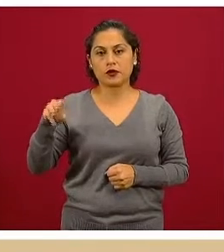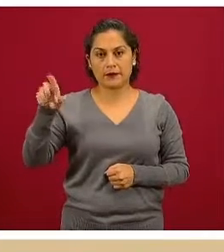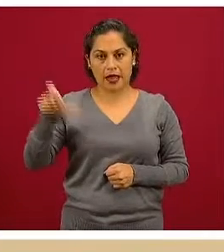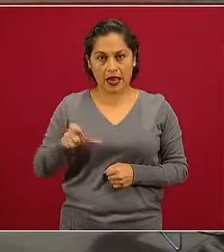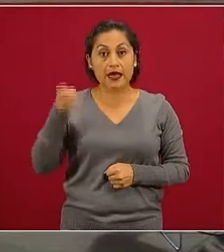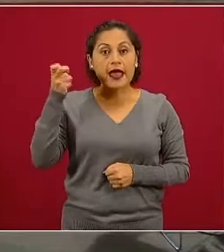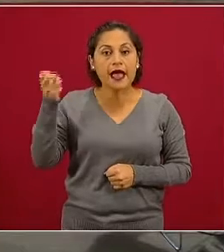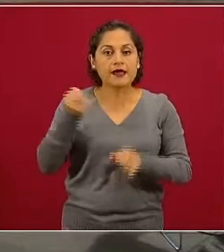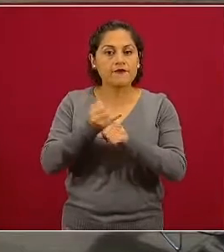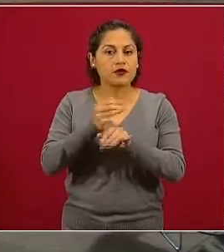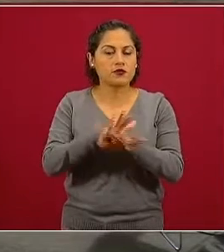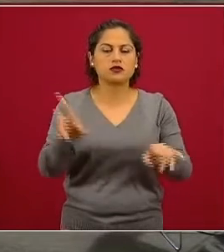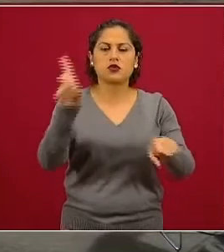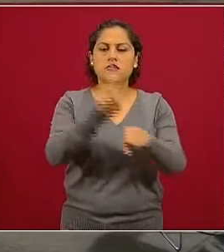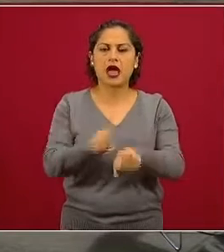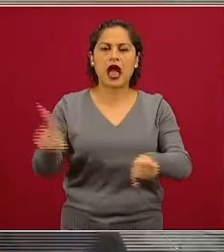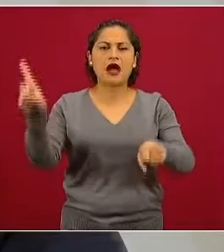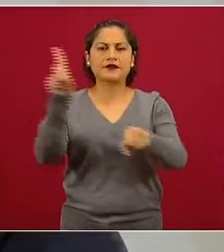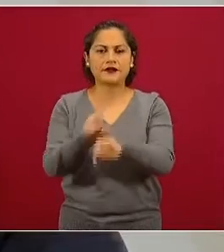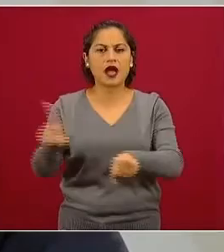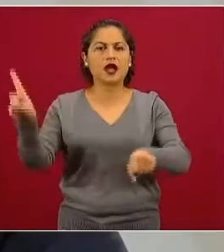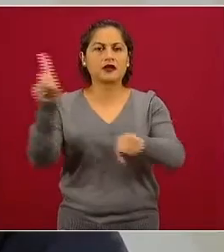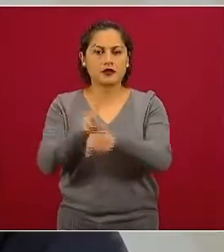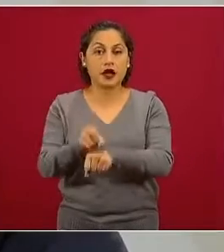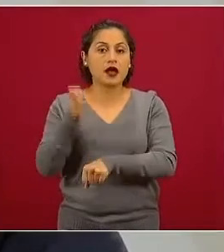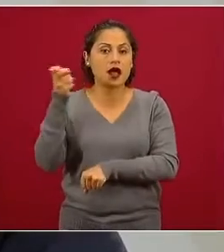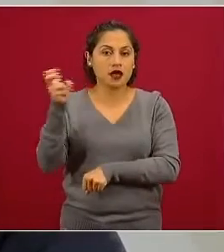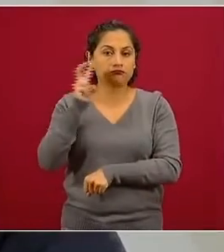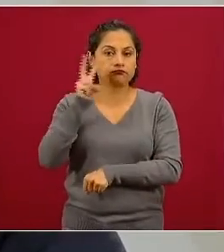mundo. Y como decía, en este sitio internet,